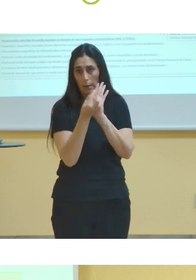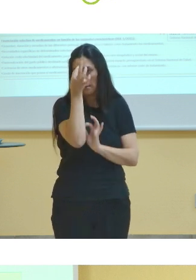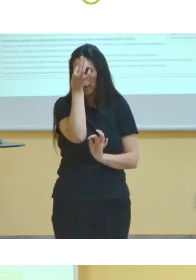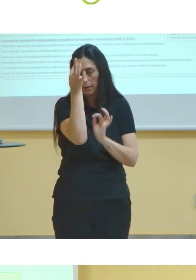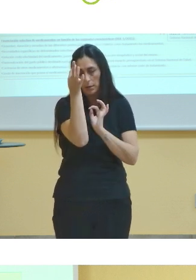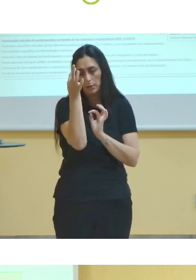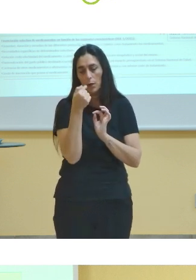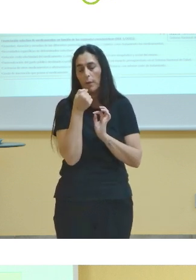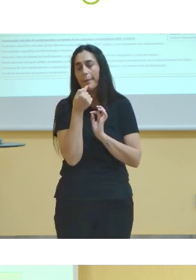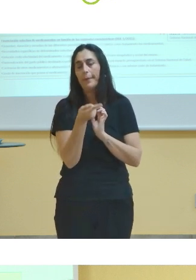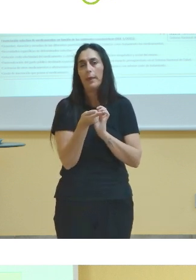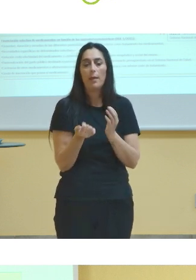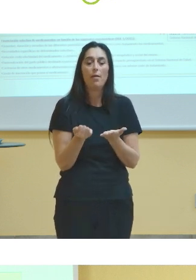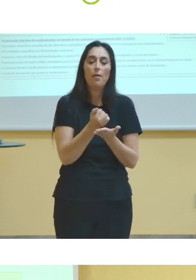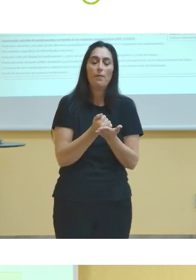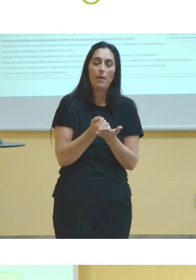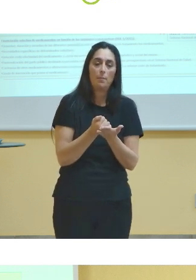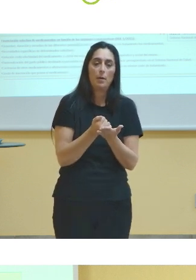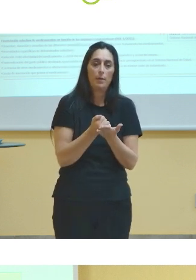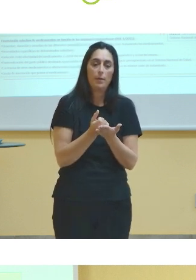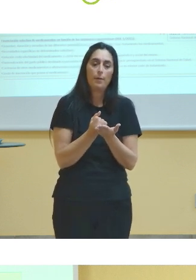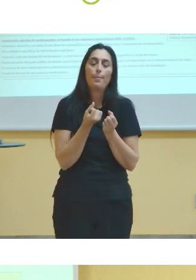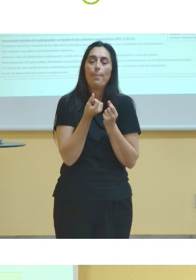digamos, determinan que un fármaco pues se decida